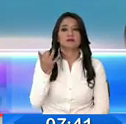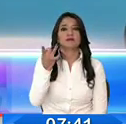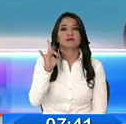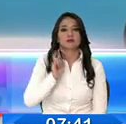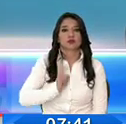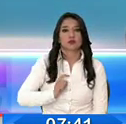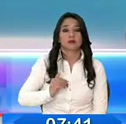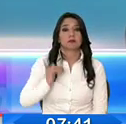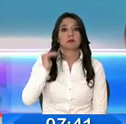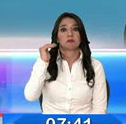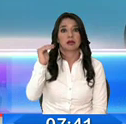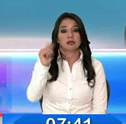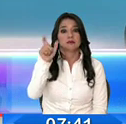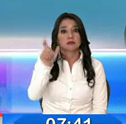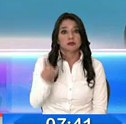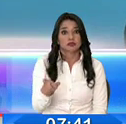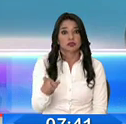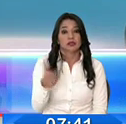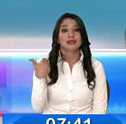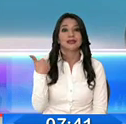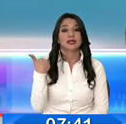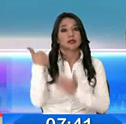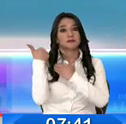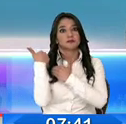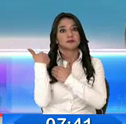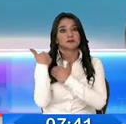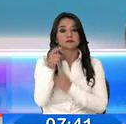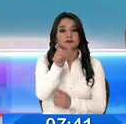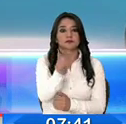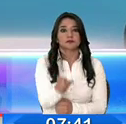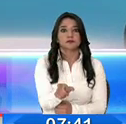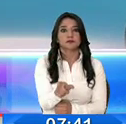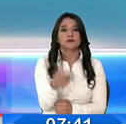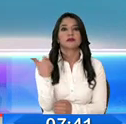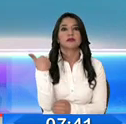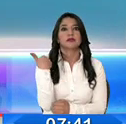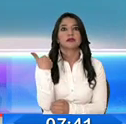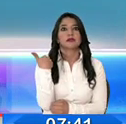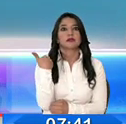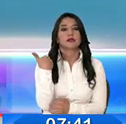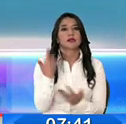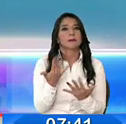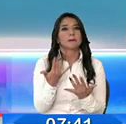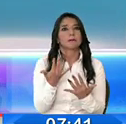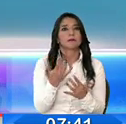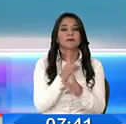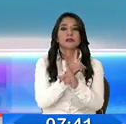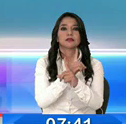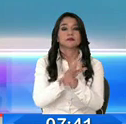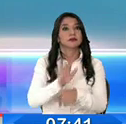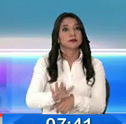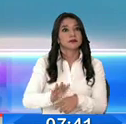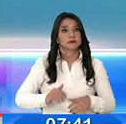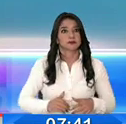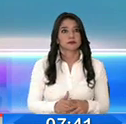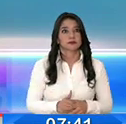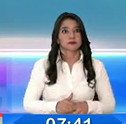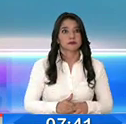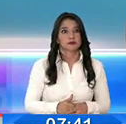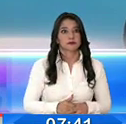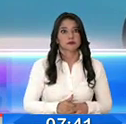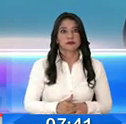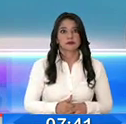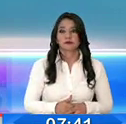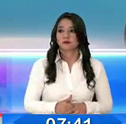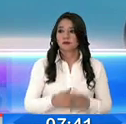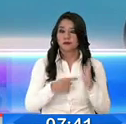salarios más porque porque esta persona tenía a cargo una persona con digamos capacidades especiales imagínense